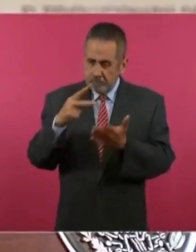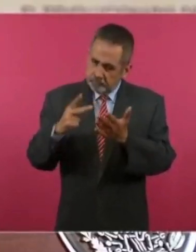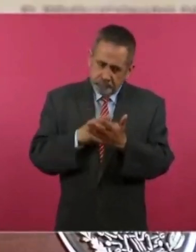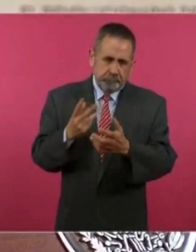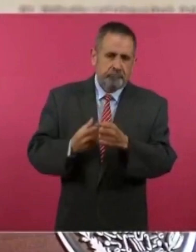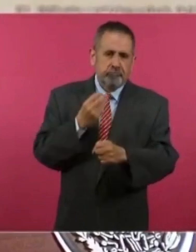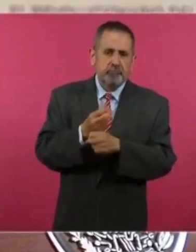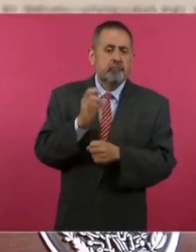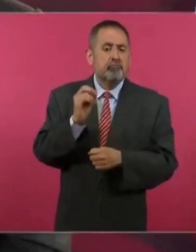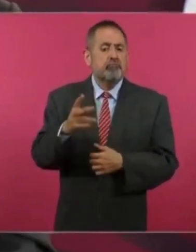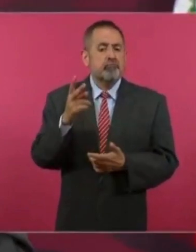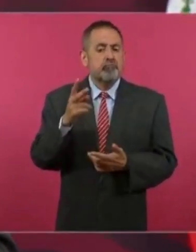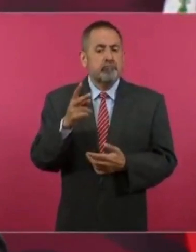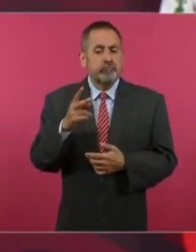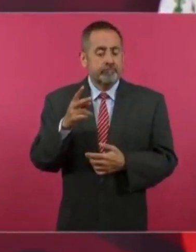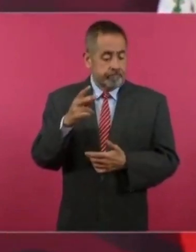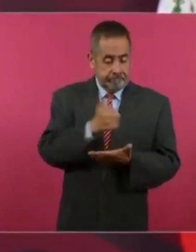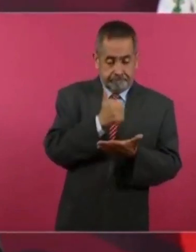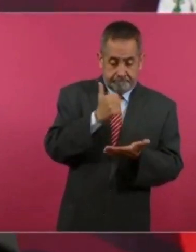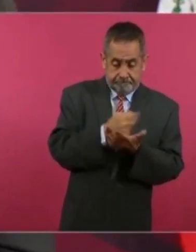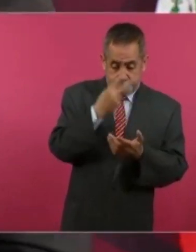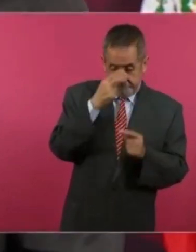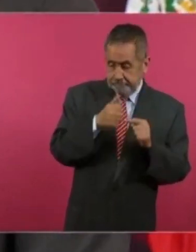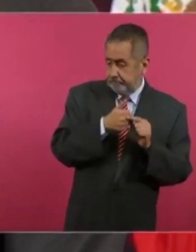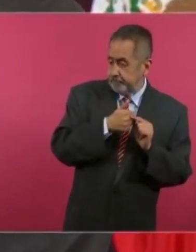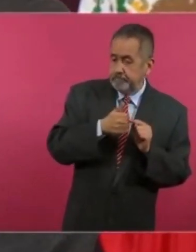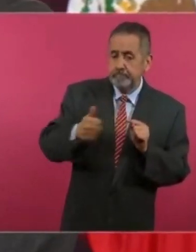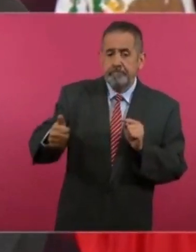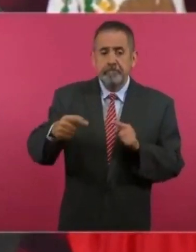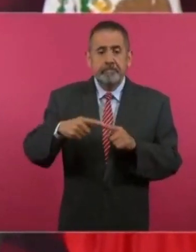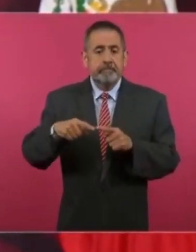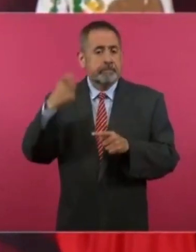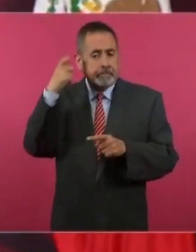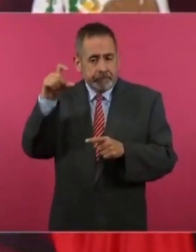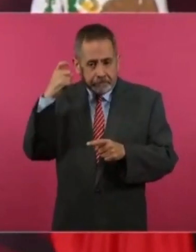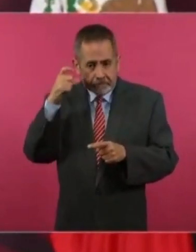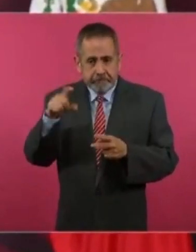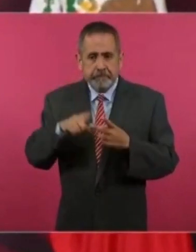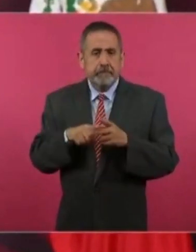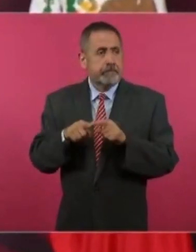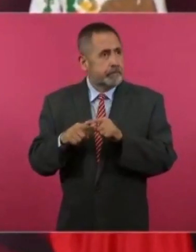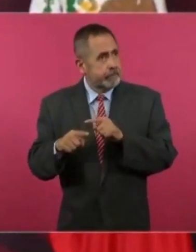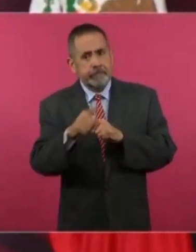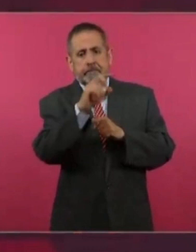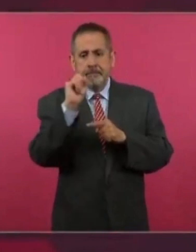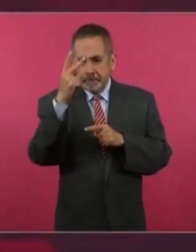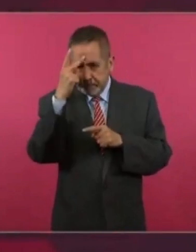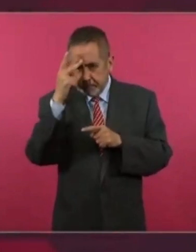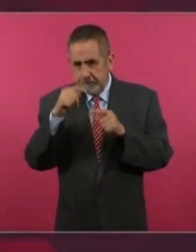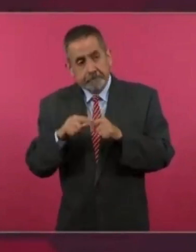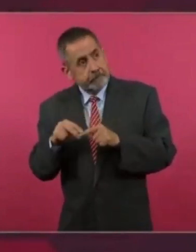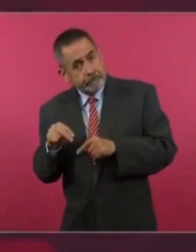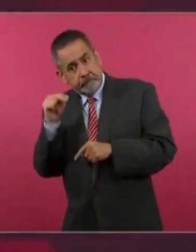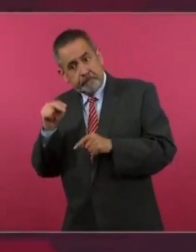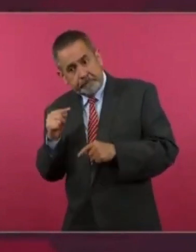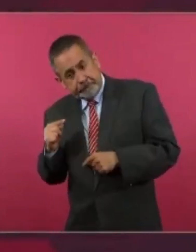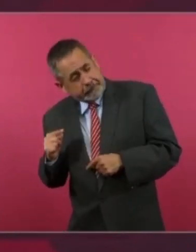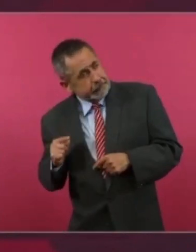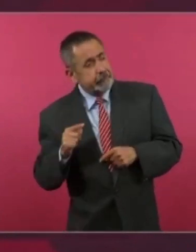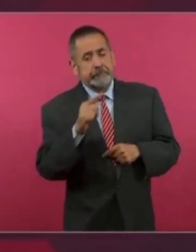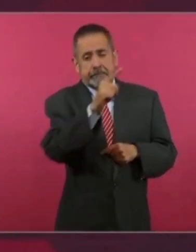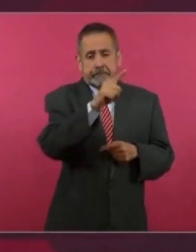¿Y por qué no el tren de la Ciudad de México a Querétaro y a San Luis y al norte,